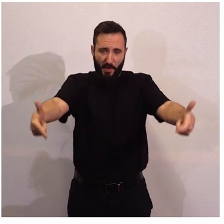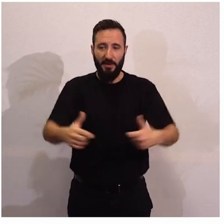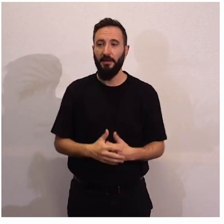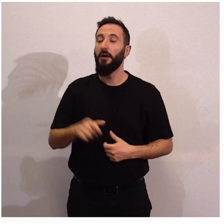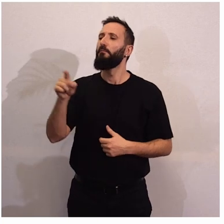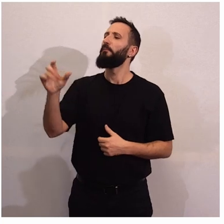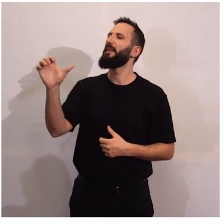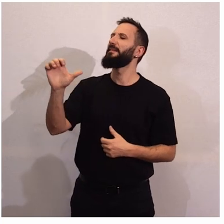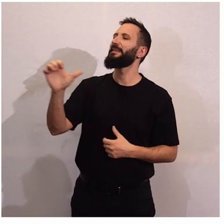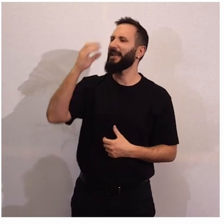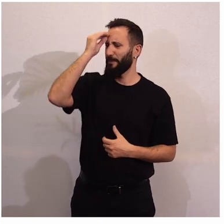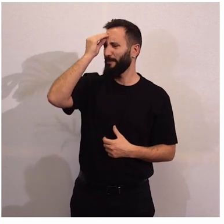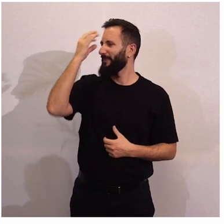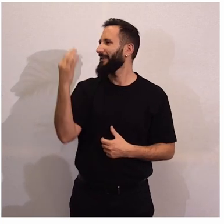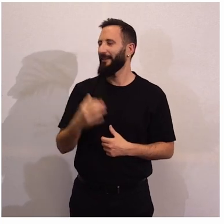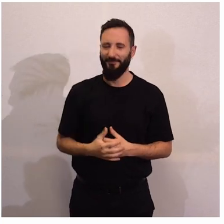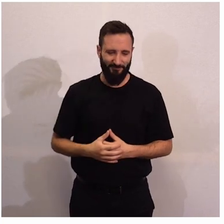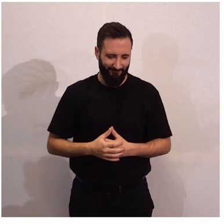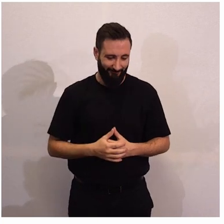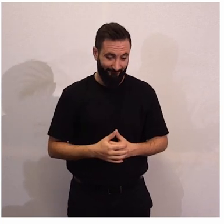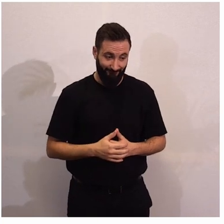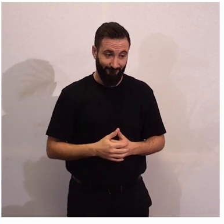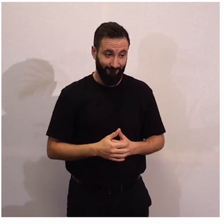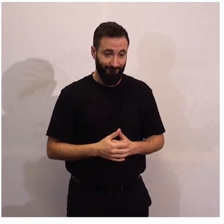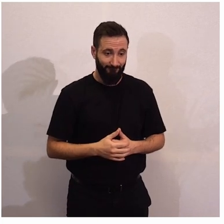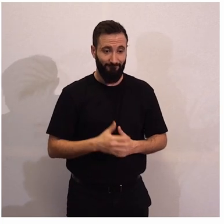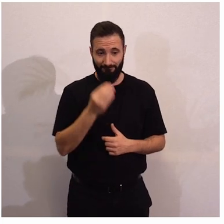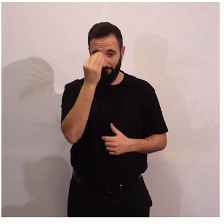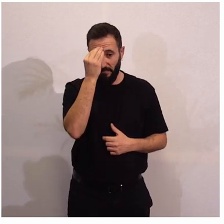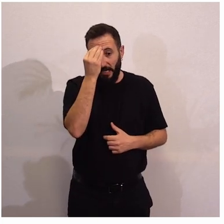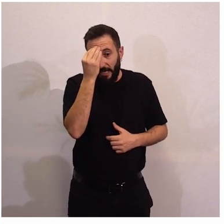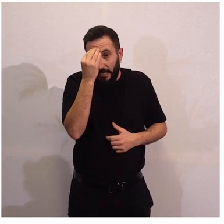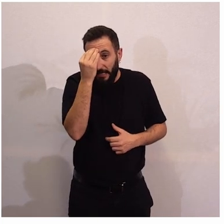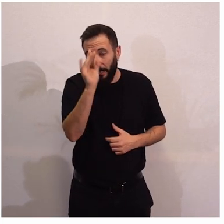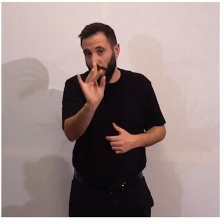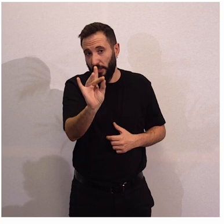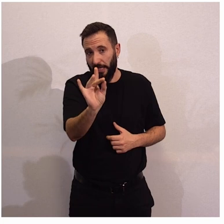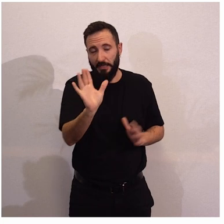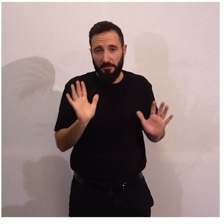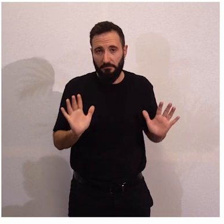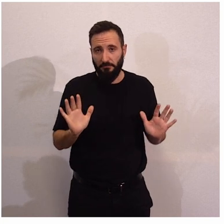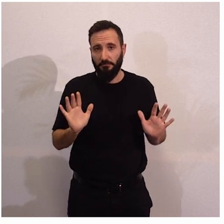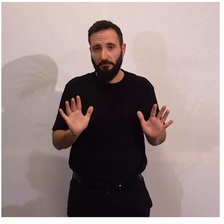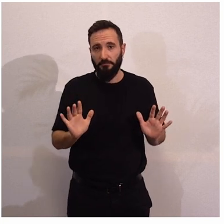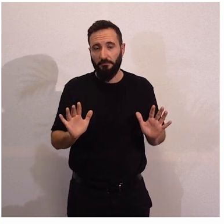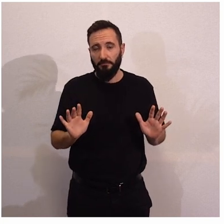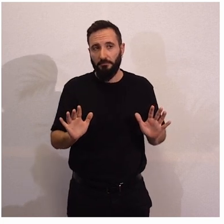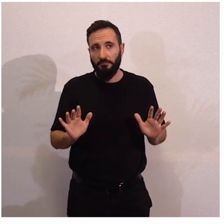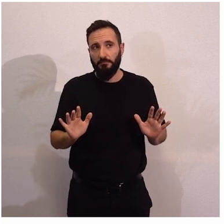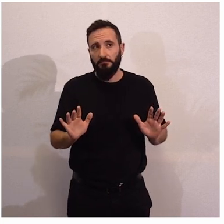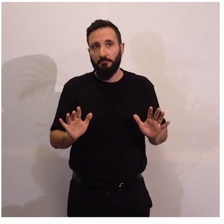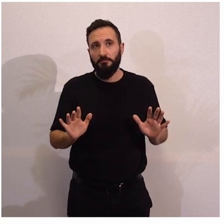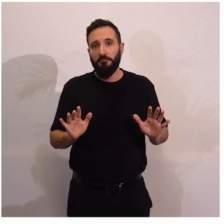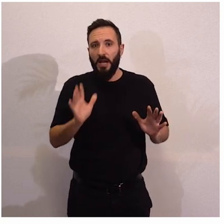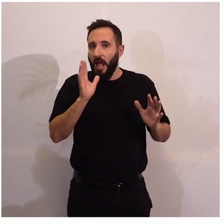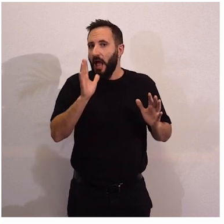qué crees? Yo creo que sí se puede cambiar el modelo. Bueno, de hecho